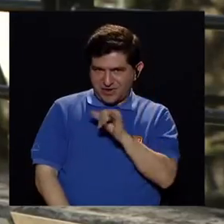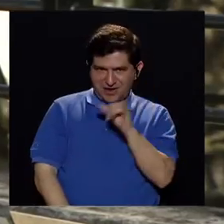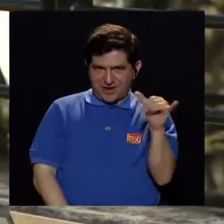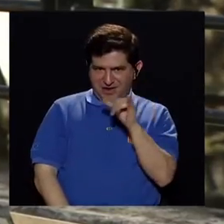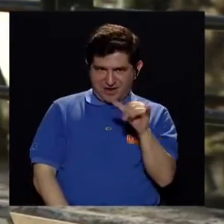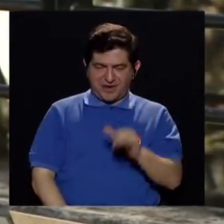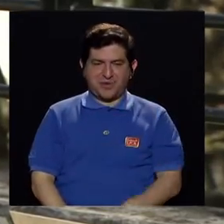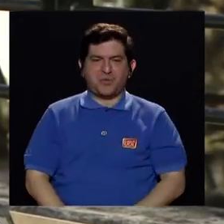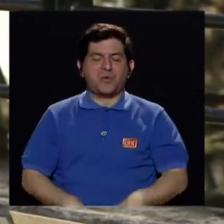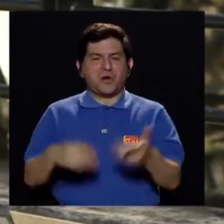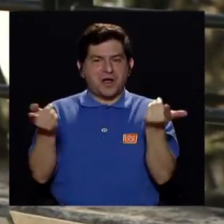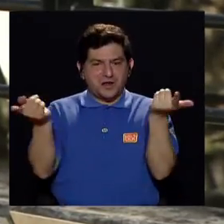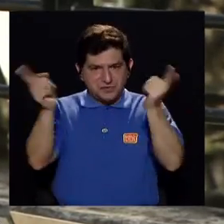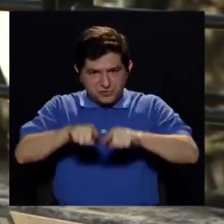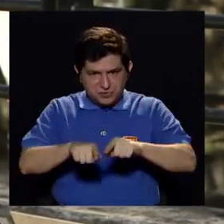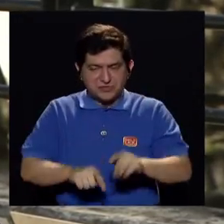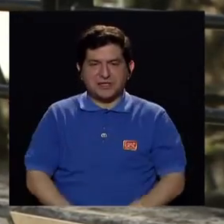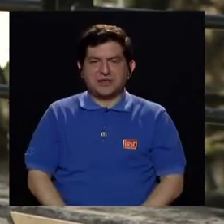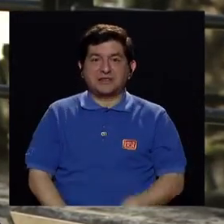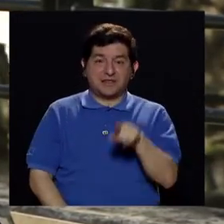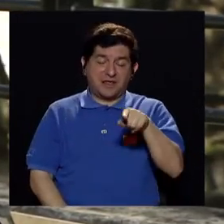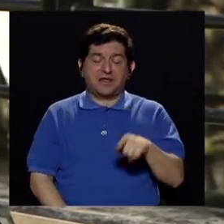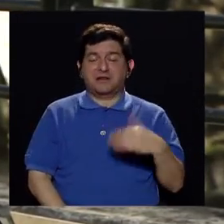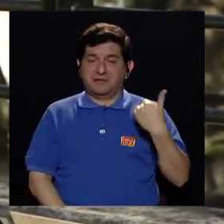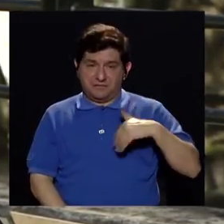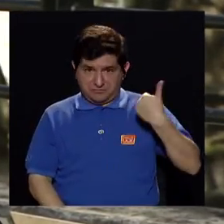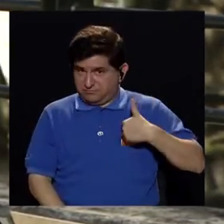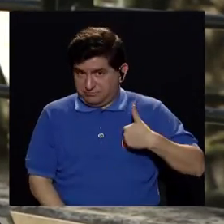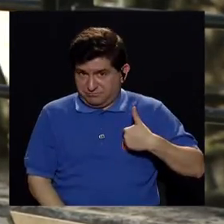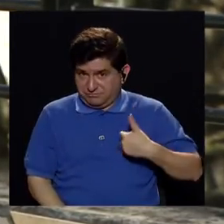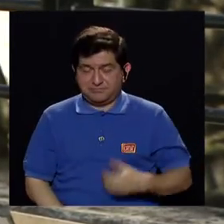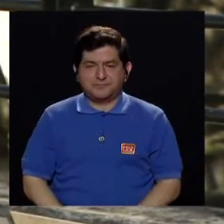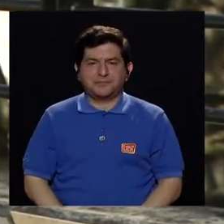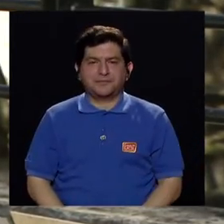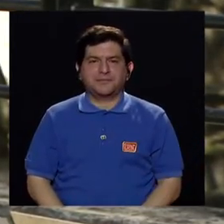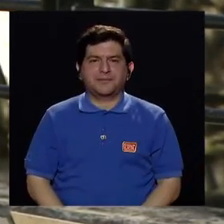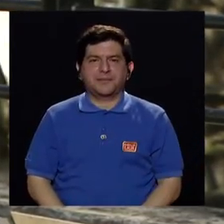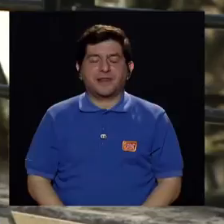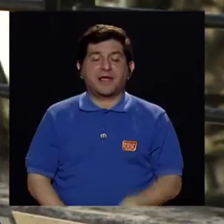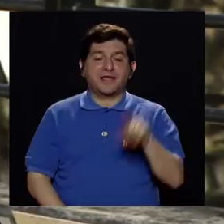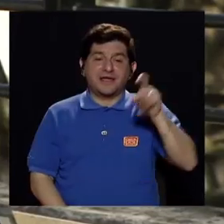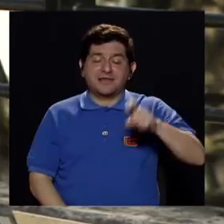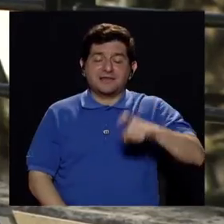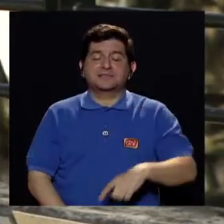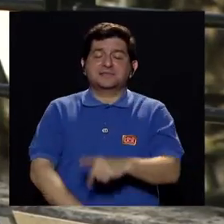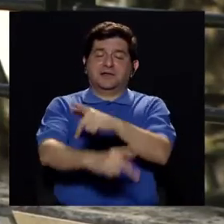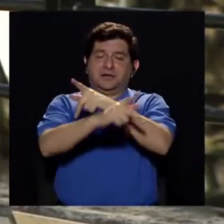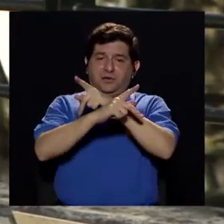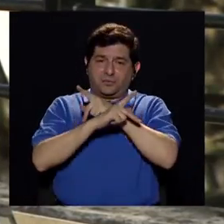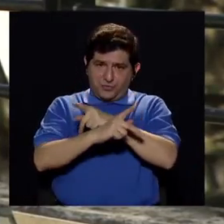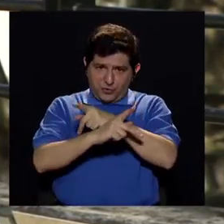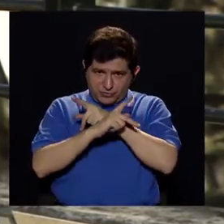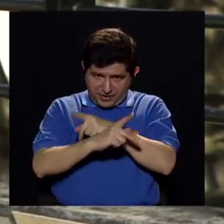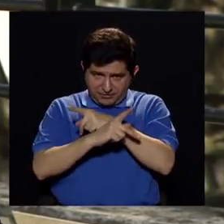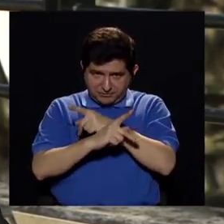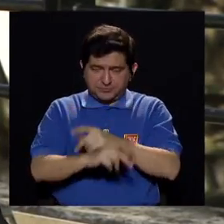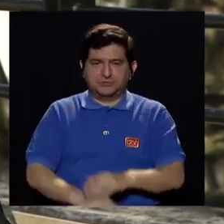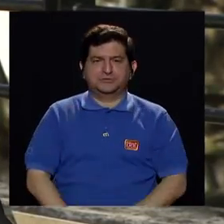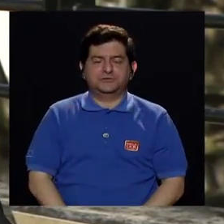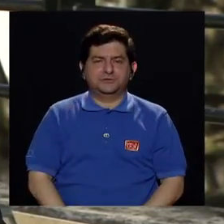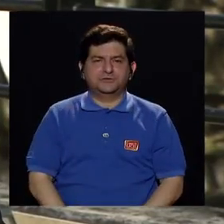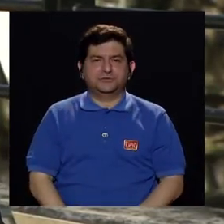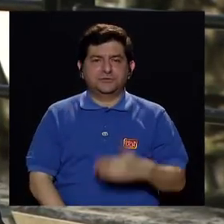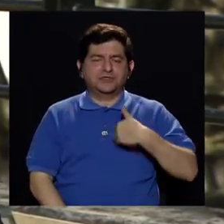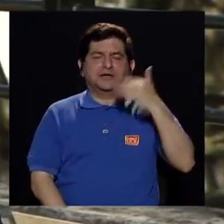venir o hacer el contagio a partir del compañero. Entonces, hacer la parte de protección, hacer la parte de tener